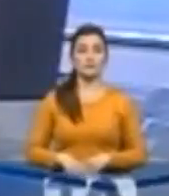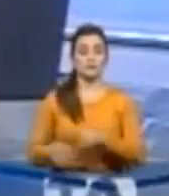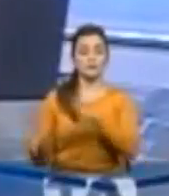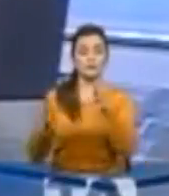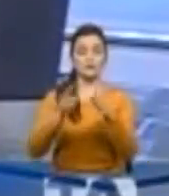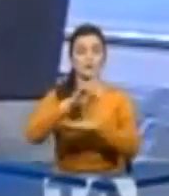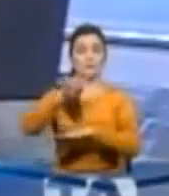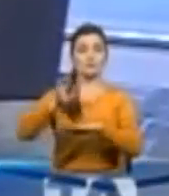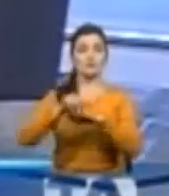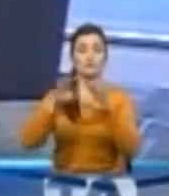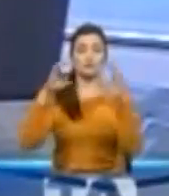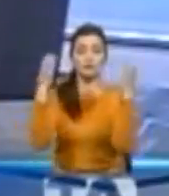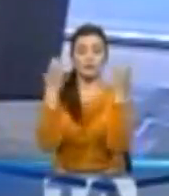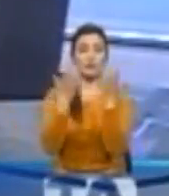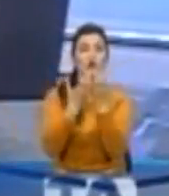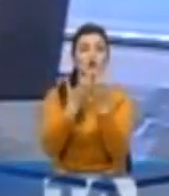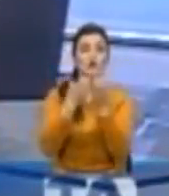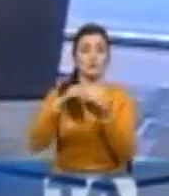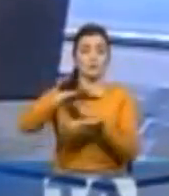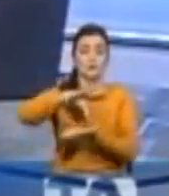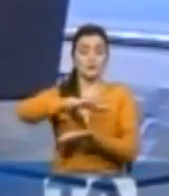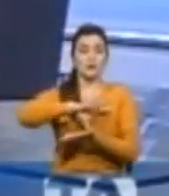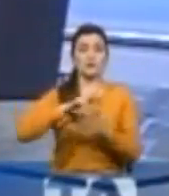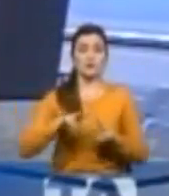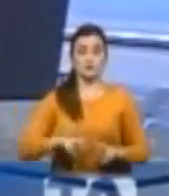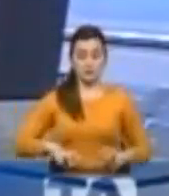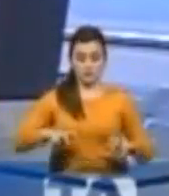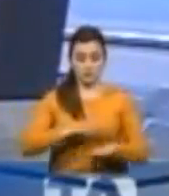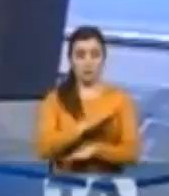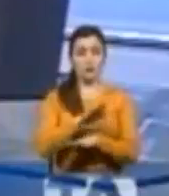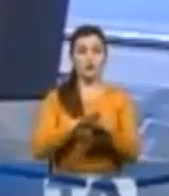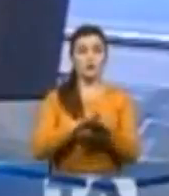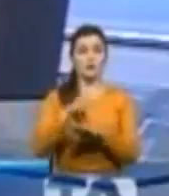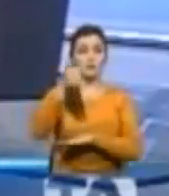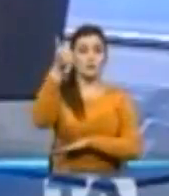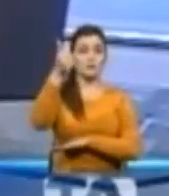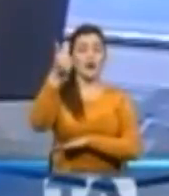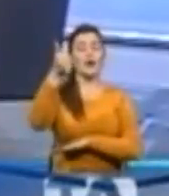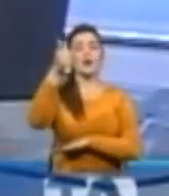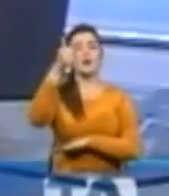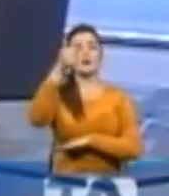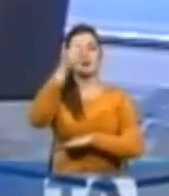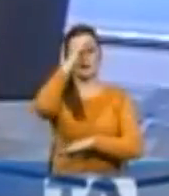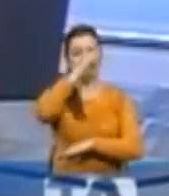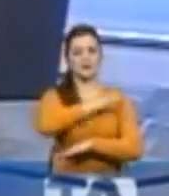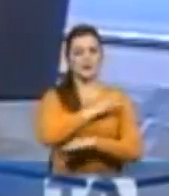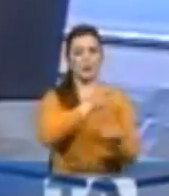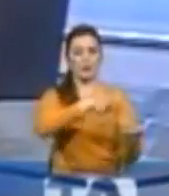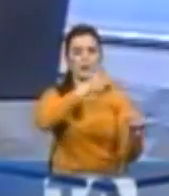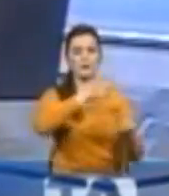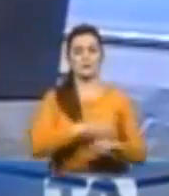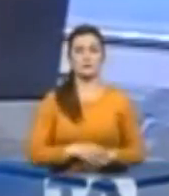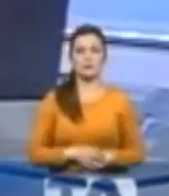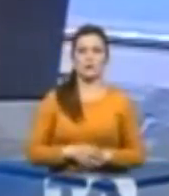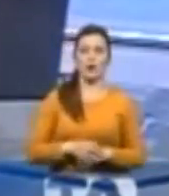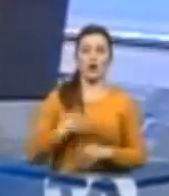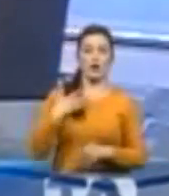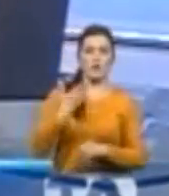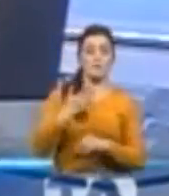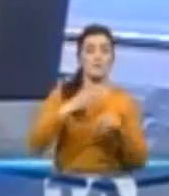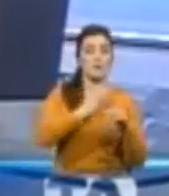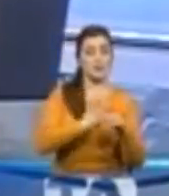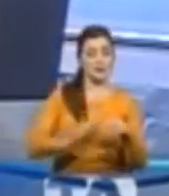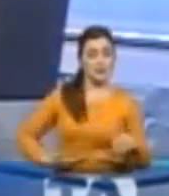Y en lo nacional, la comisión legislativa que investiga el caso Gabella exhortó al presidente Moreno y a la ministra de Justicia a que